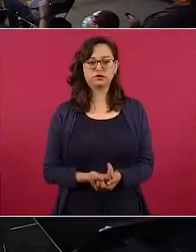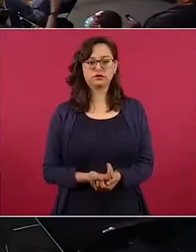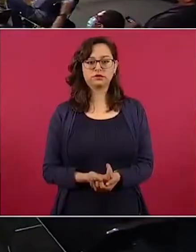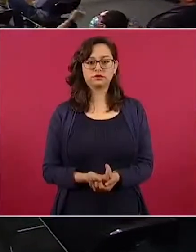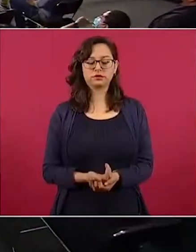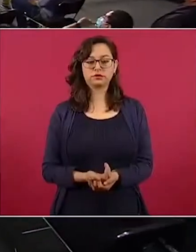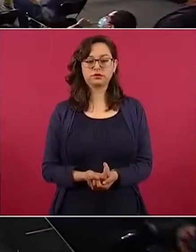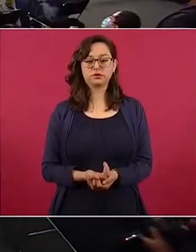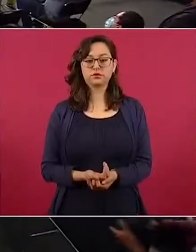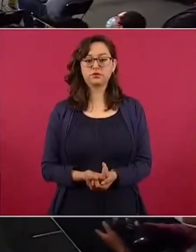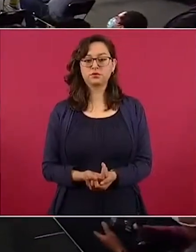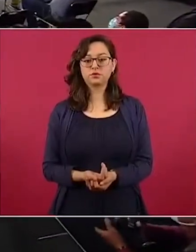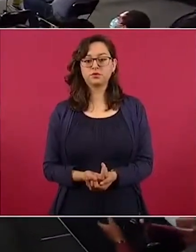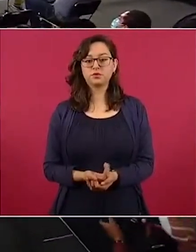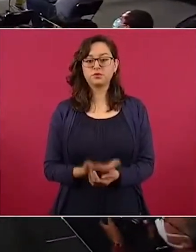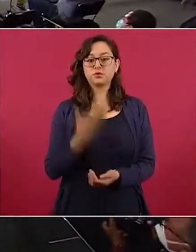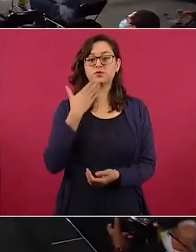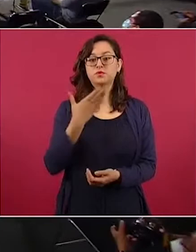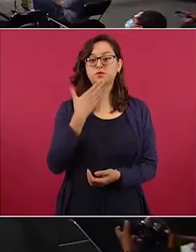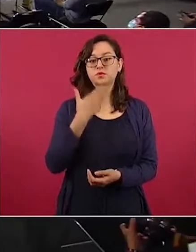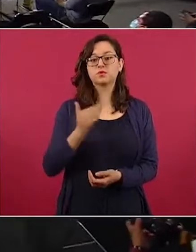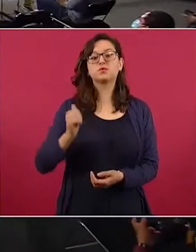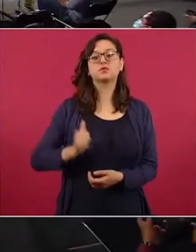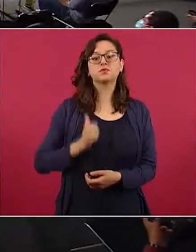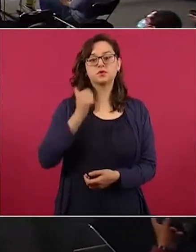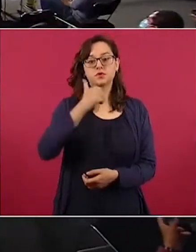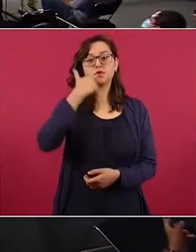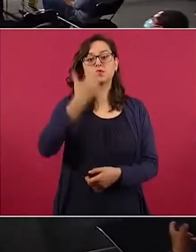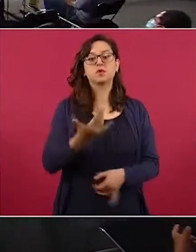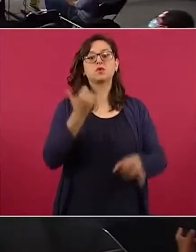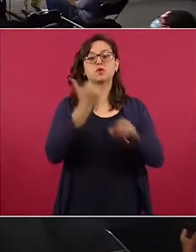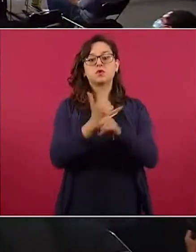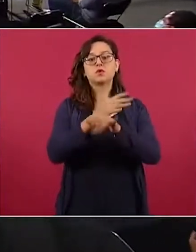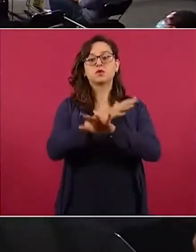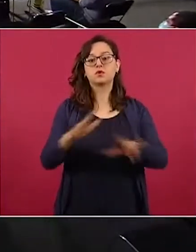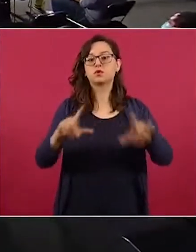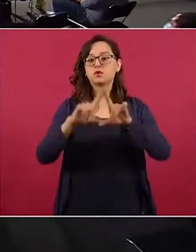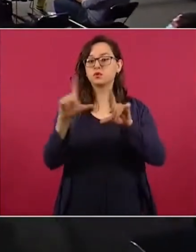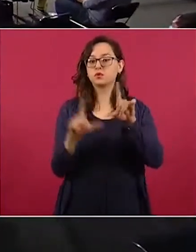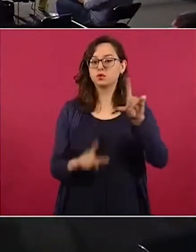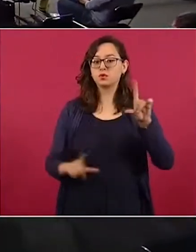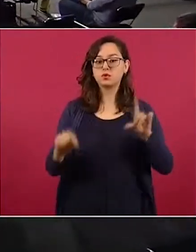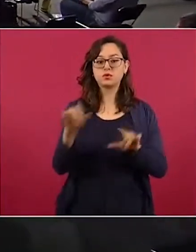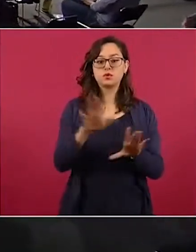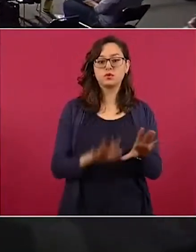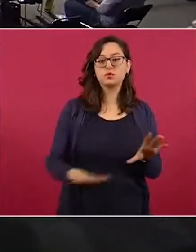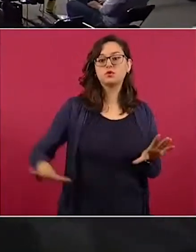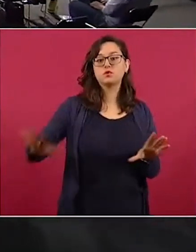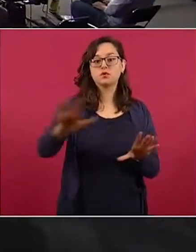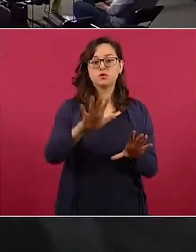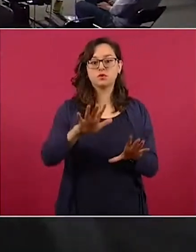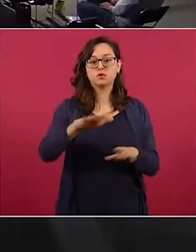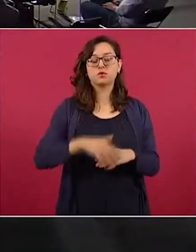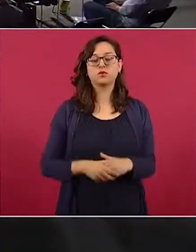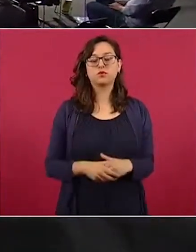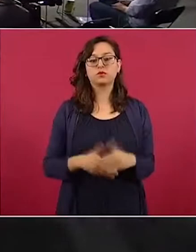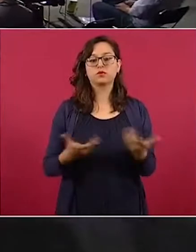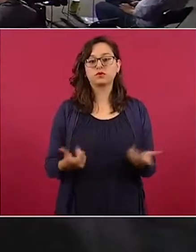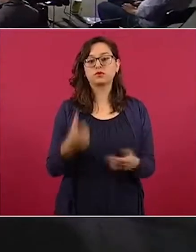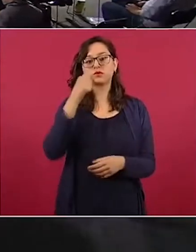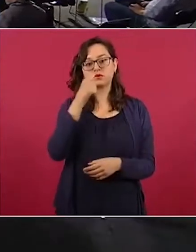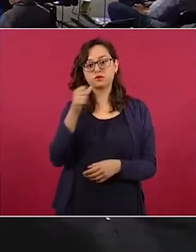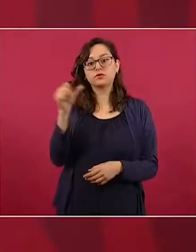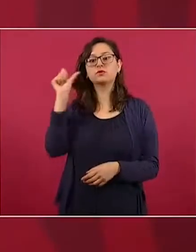Bueno, informar también al pueblo de México que el día de ayer se